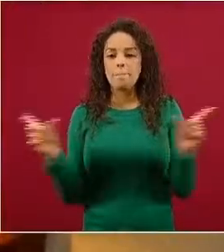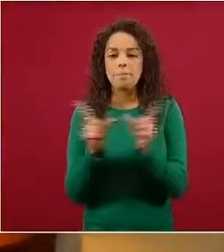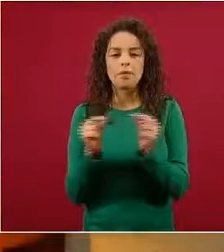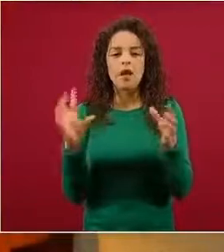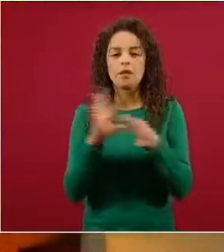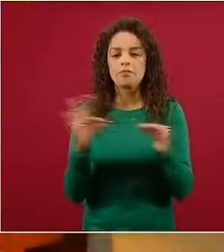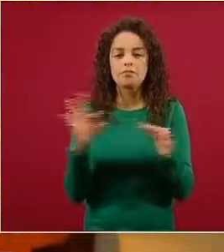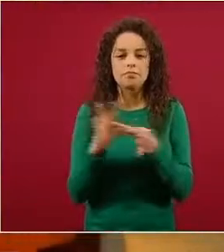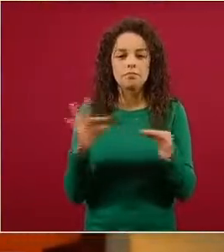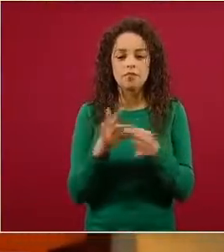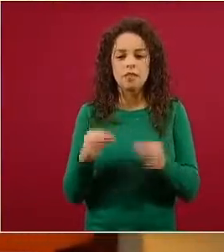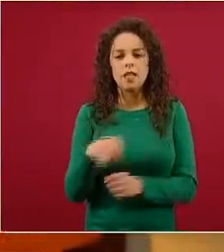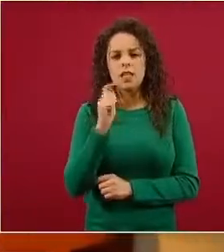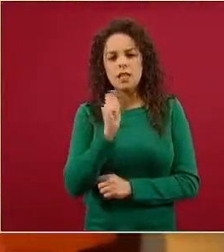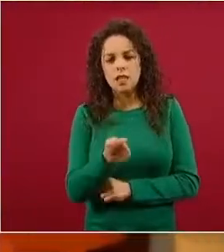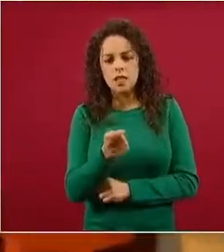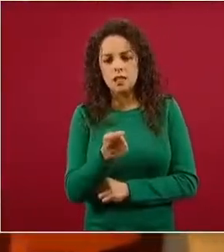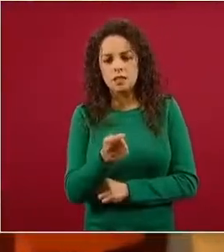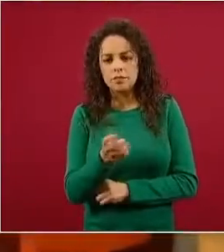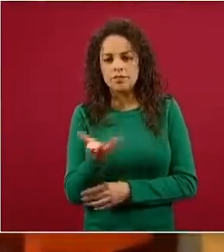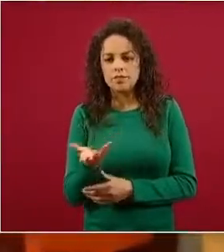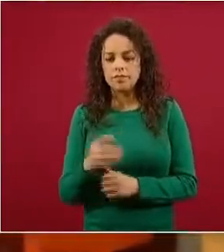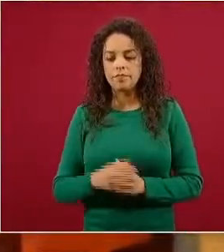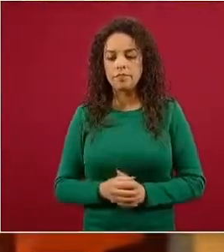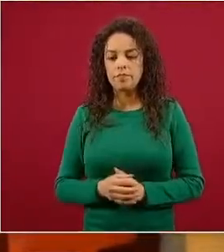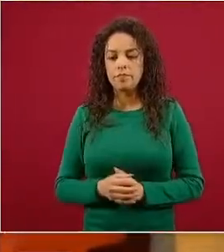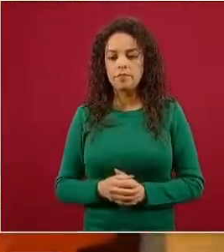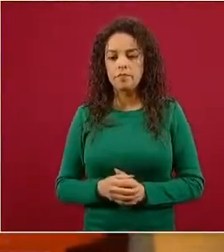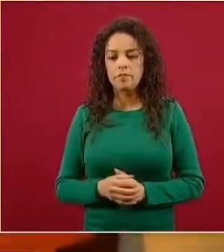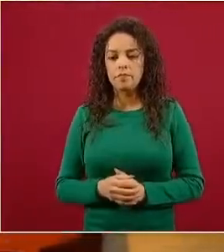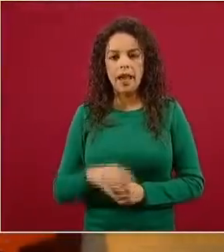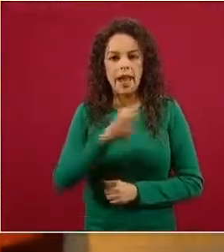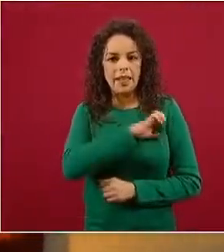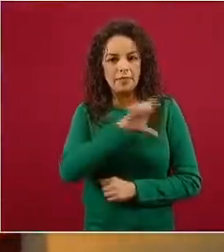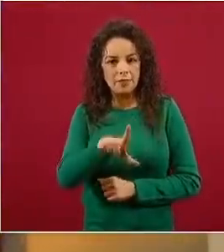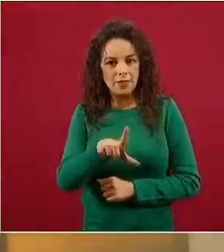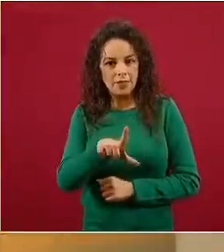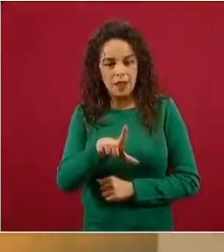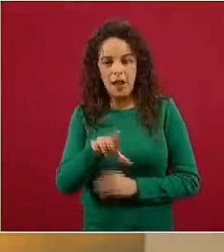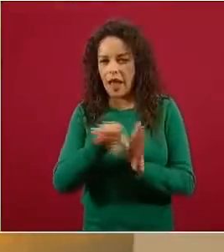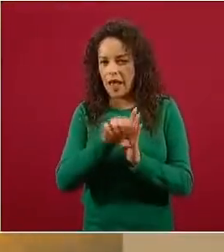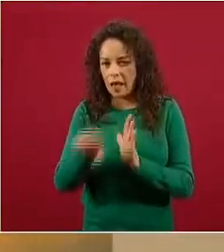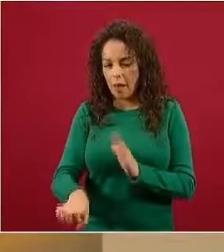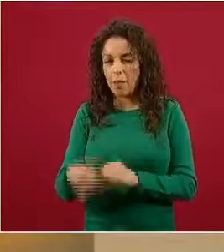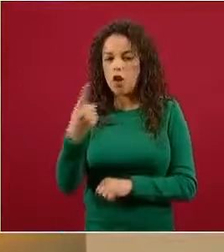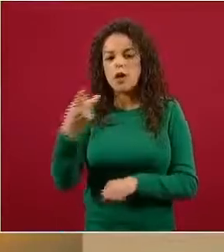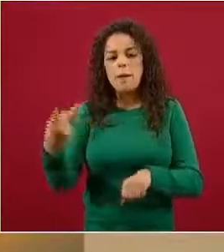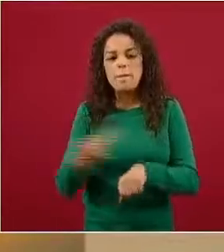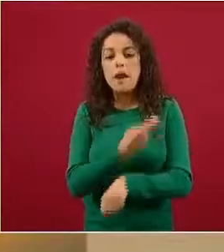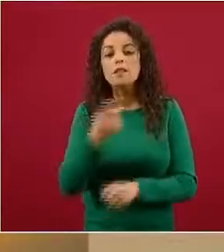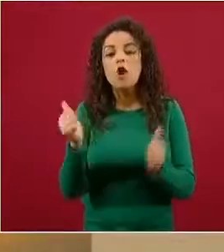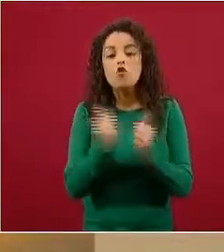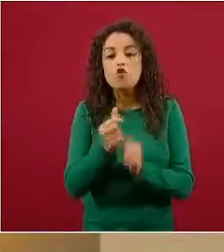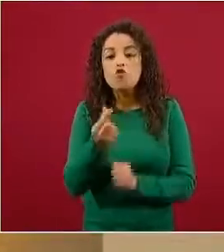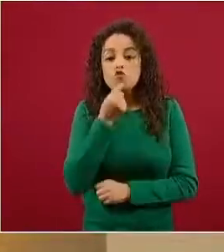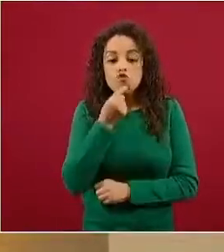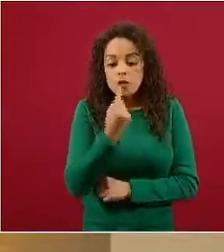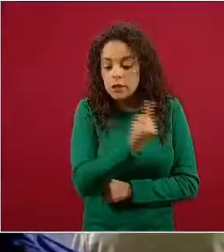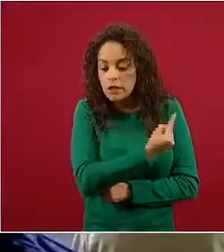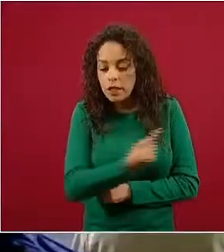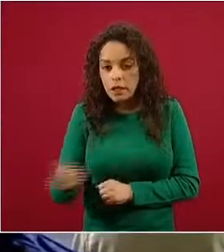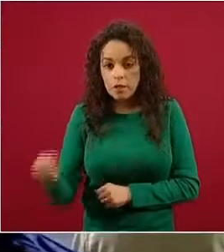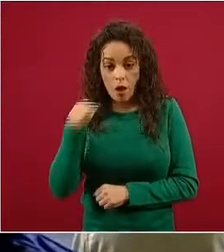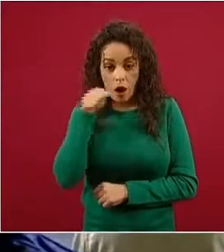esta parte de que no se sientan solos en un momento de acompañamiento. Y como en muchos otros momentos en la vida, a